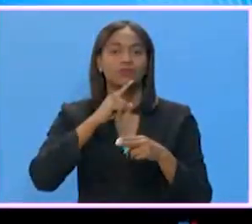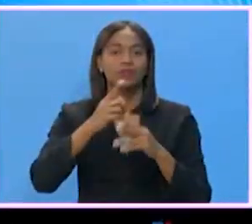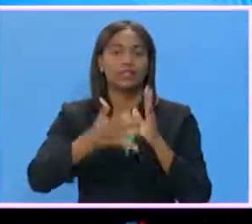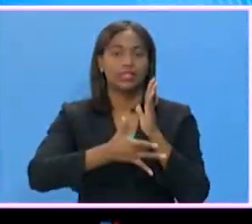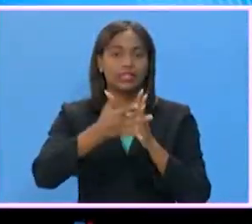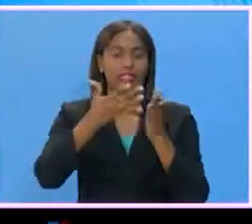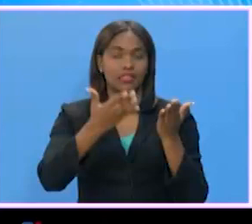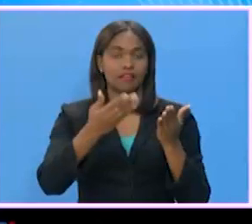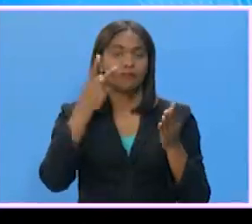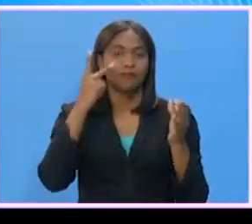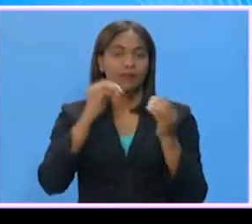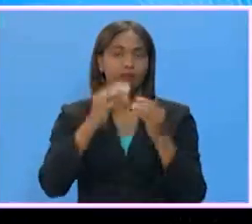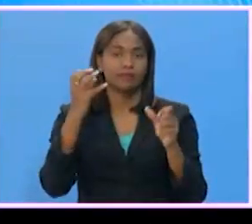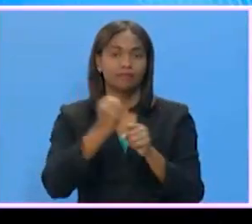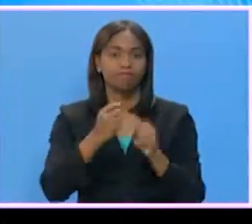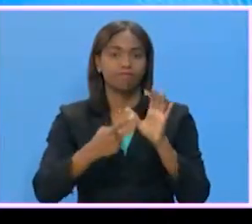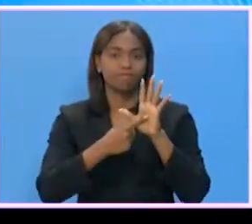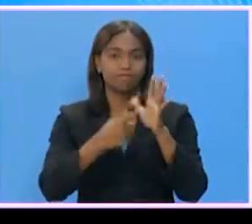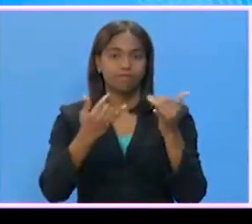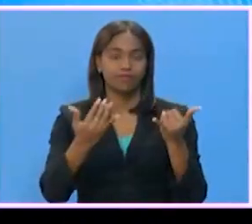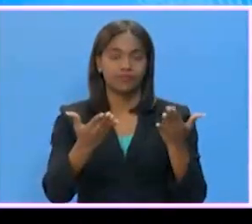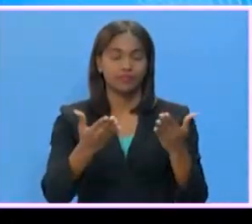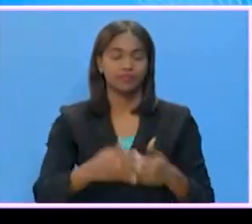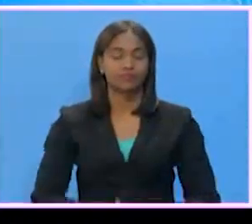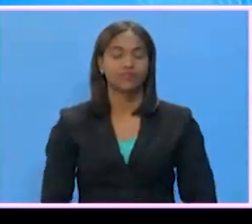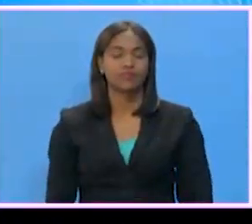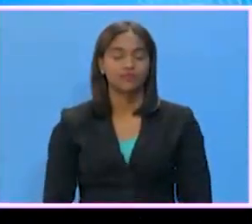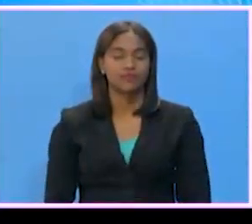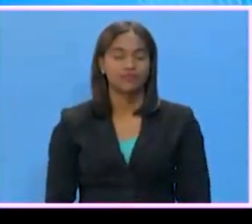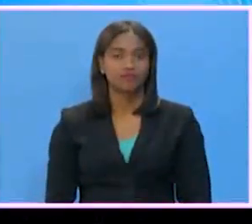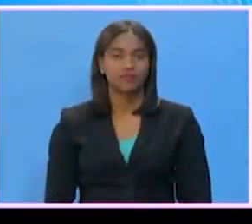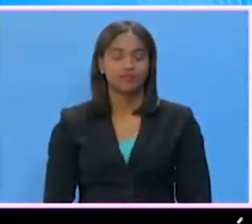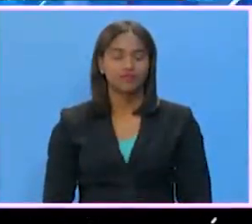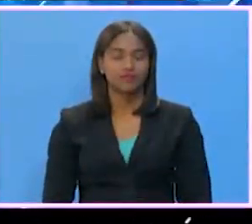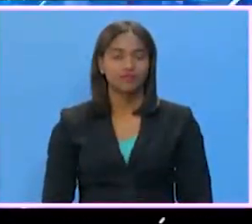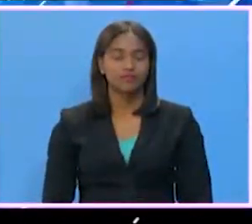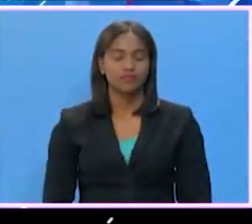digital. Veamos los detalles en las sociales con Diana Carreras. Adelante.